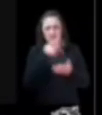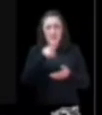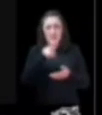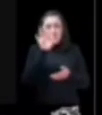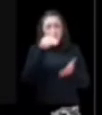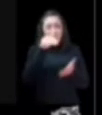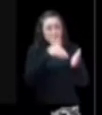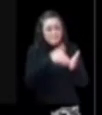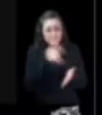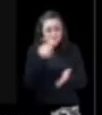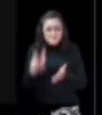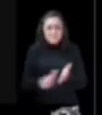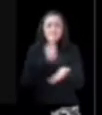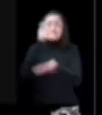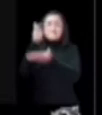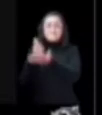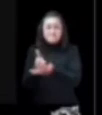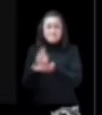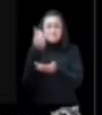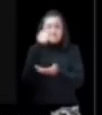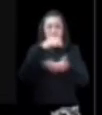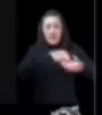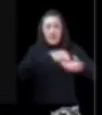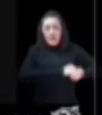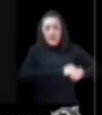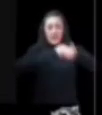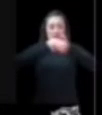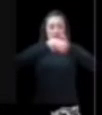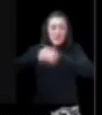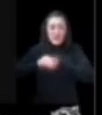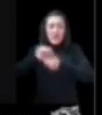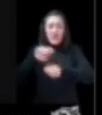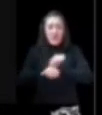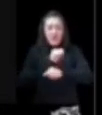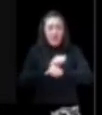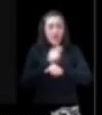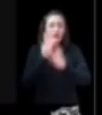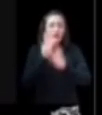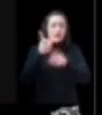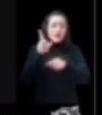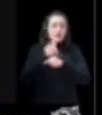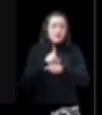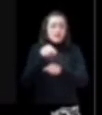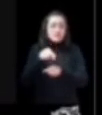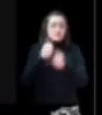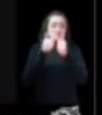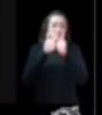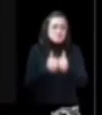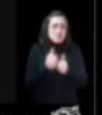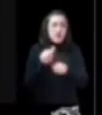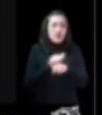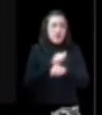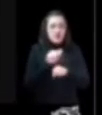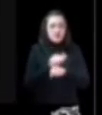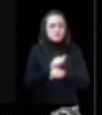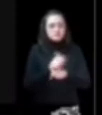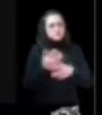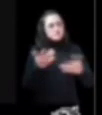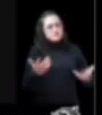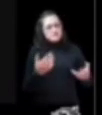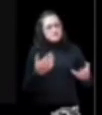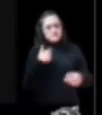pesos porque una grúa arrastre a un corralón y tenga unos días ahí su coche? Nosotros estamos para